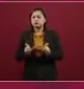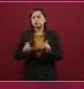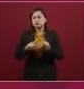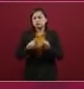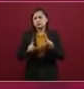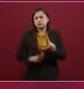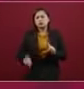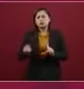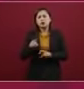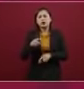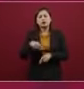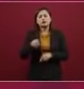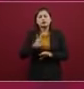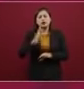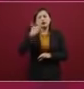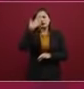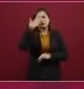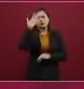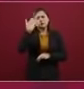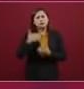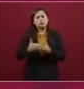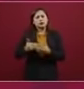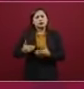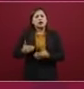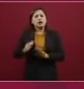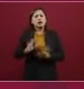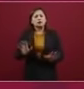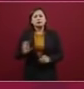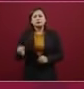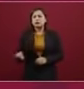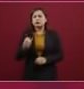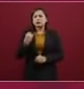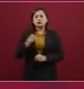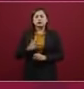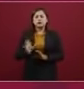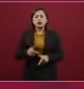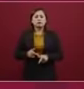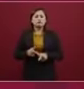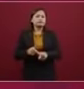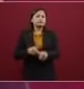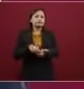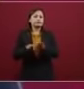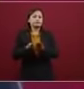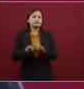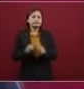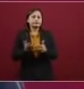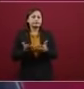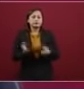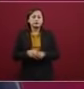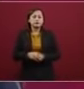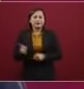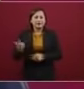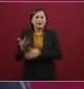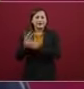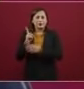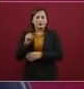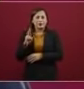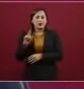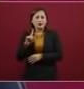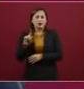poder actuar en el momento indicado. Y como ya mencionó el doctor Durazo, pues los mandos, la